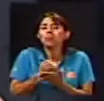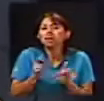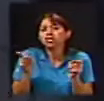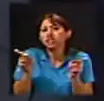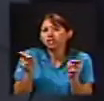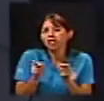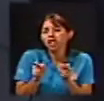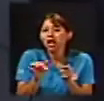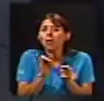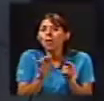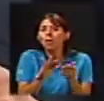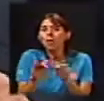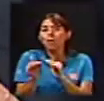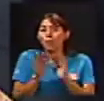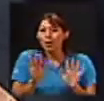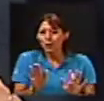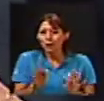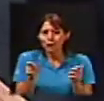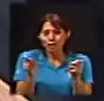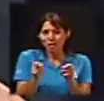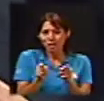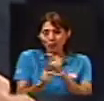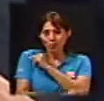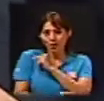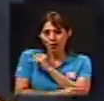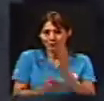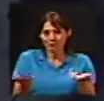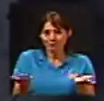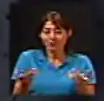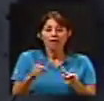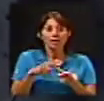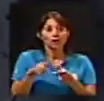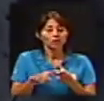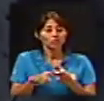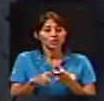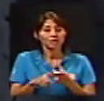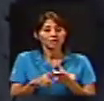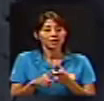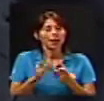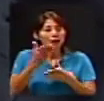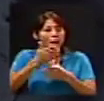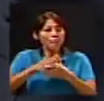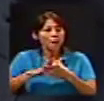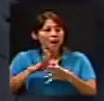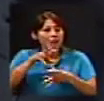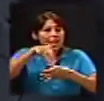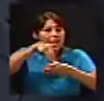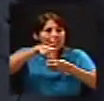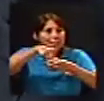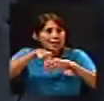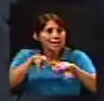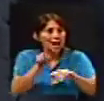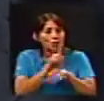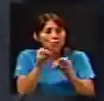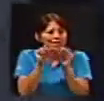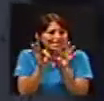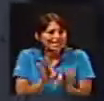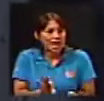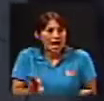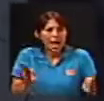chiquitica. Y entonces, la parte interna no es tan vital, sino la parte